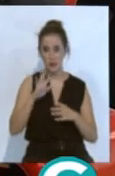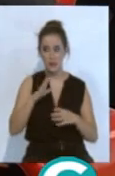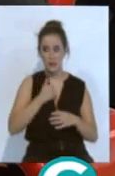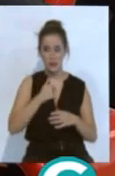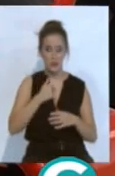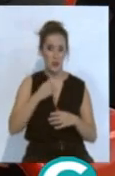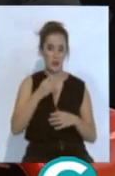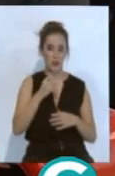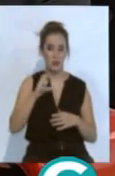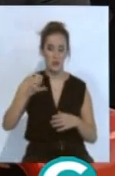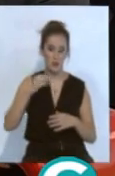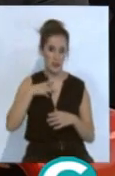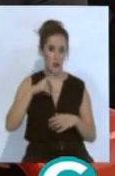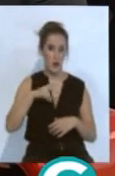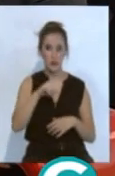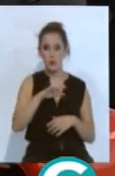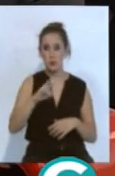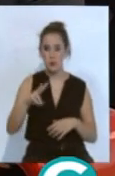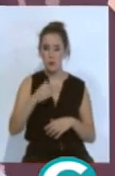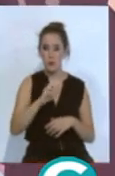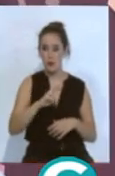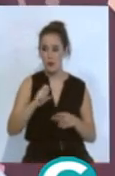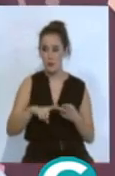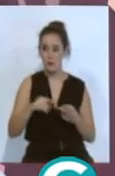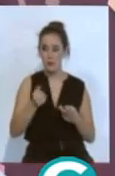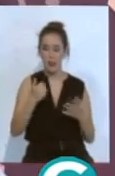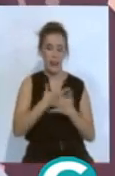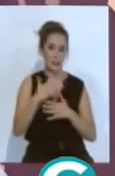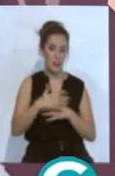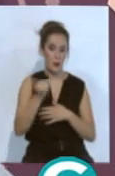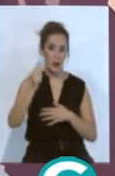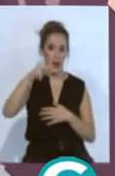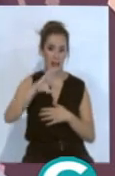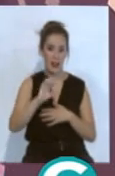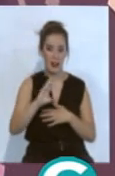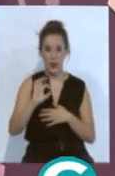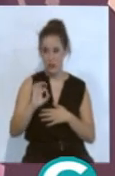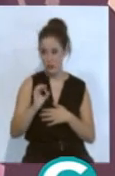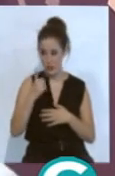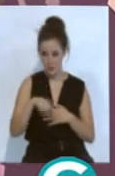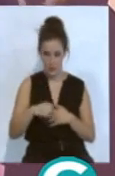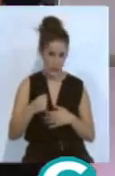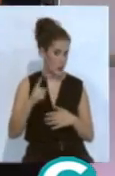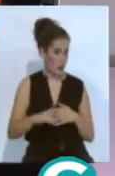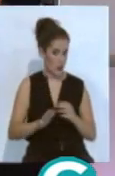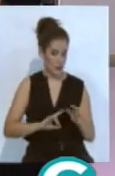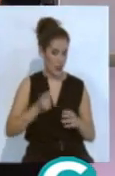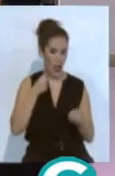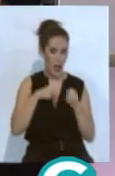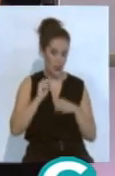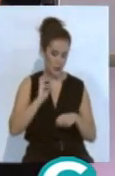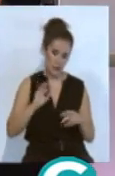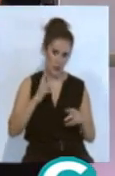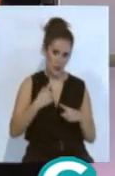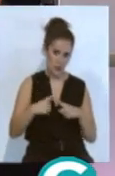nombre ya, Carlos. Venga, sigue. La antología de Juan Carlos. La antología de Juan Carlos, que uno de los directores... Que no tenéis actuaciones, está no, una que cosita.